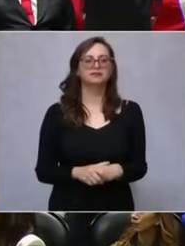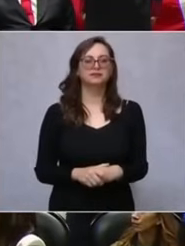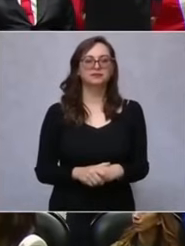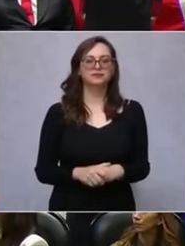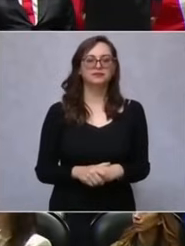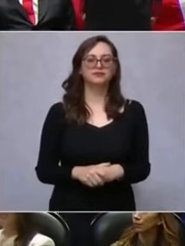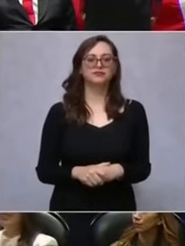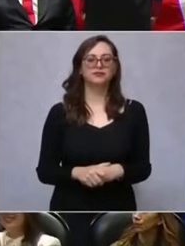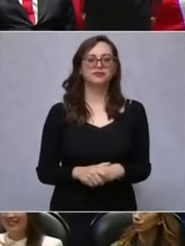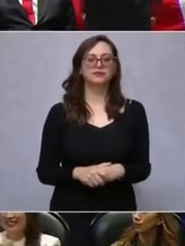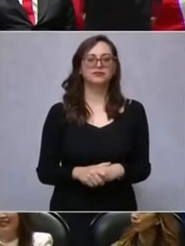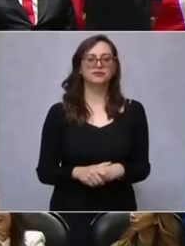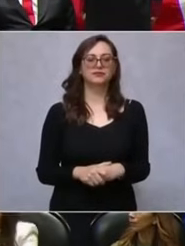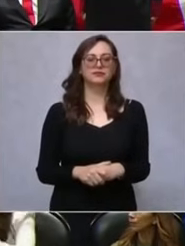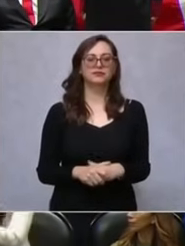Qué bonito.